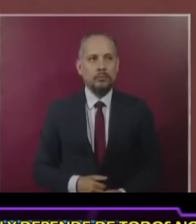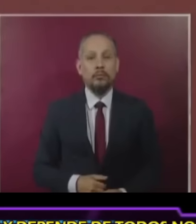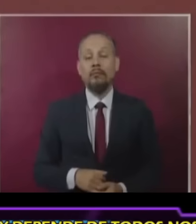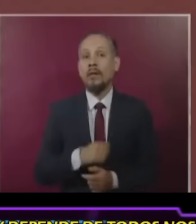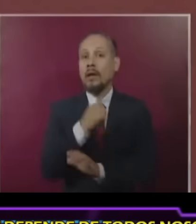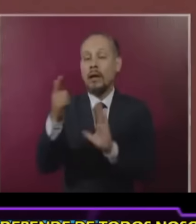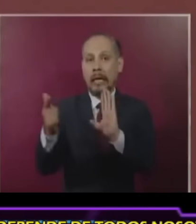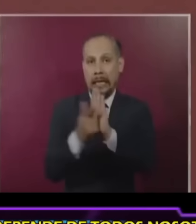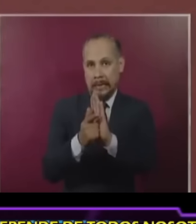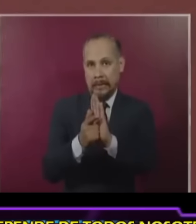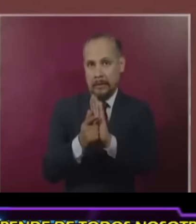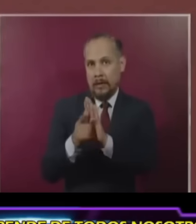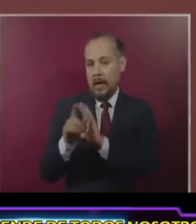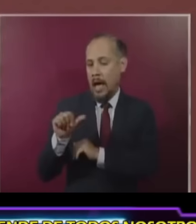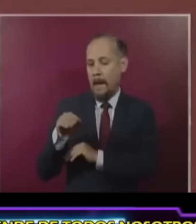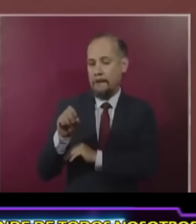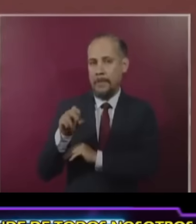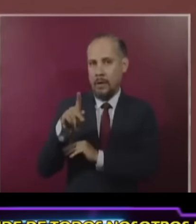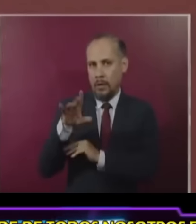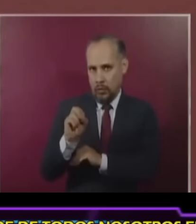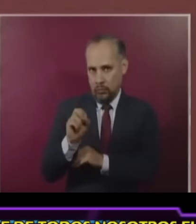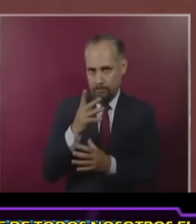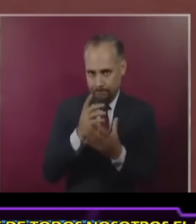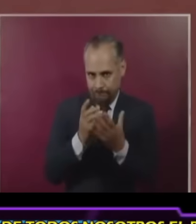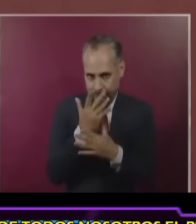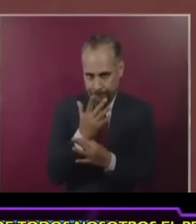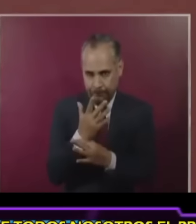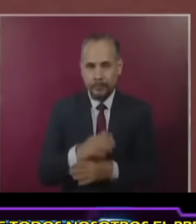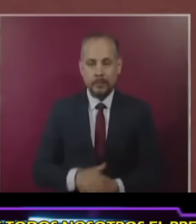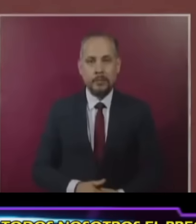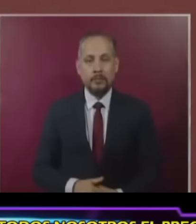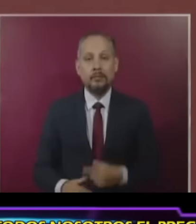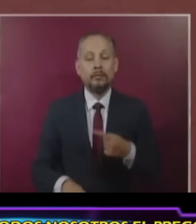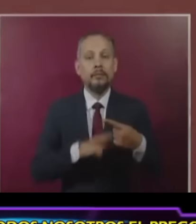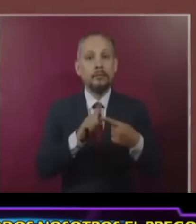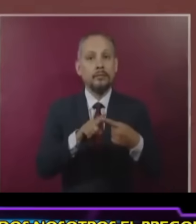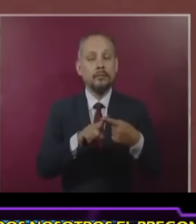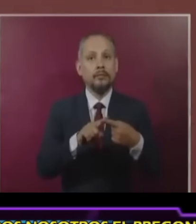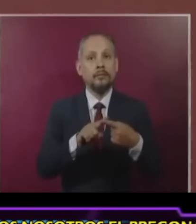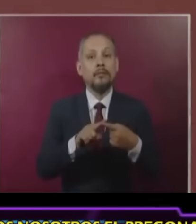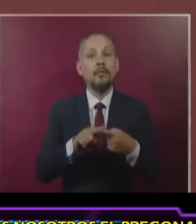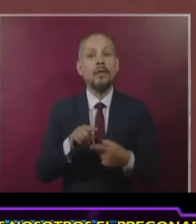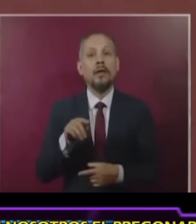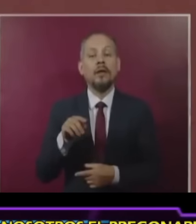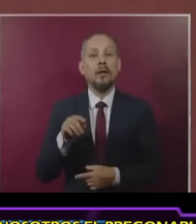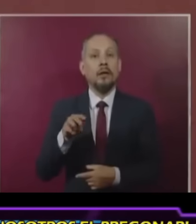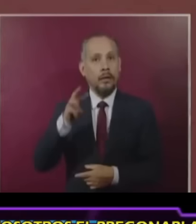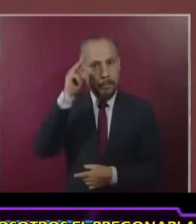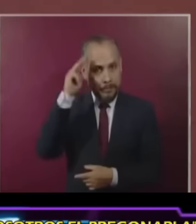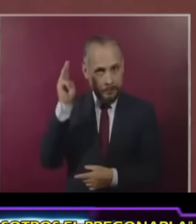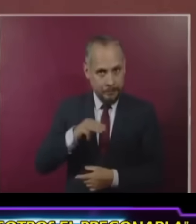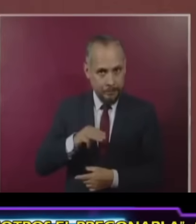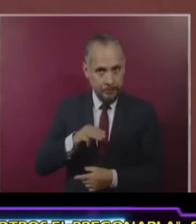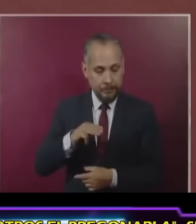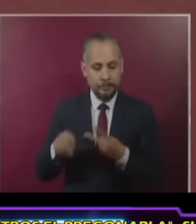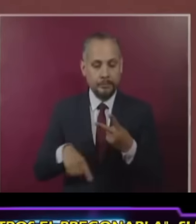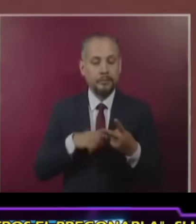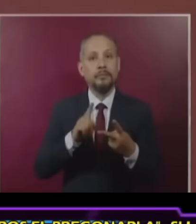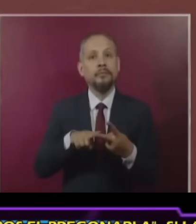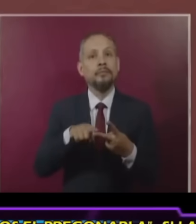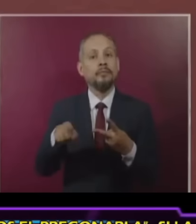la ley de amparo señala que ni los ministros de la suprema corte ni los magistrados ni los